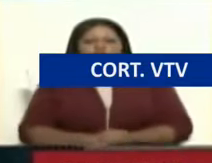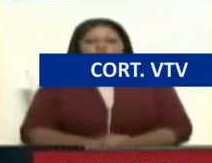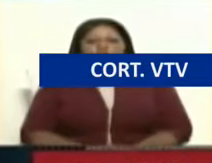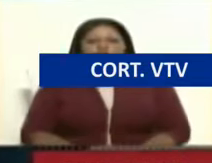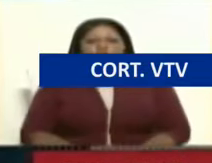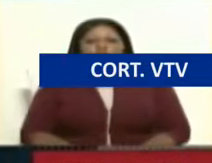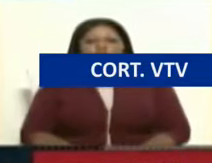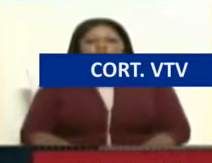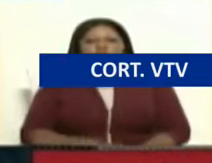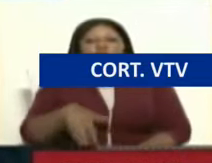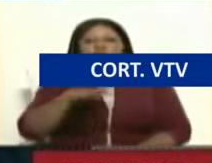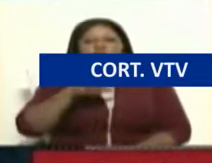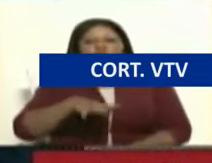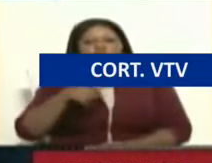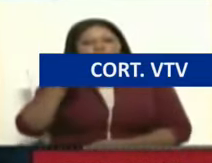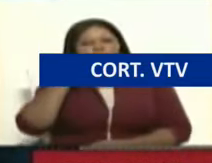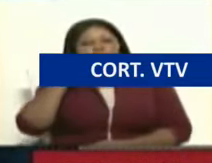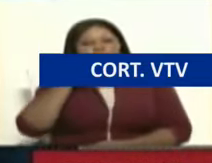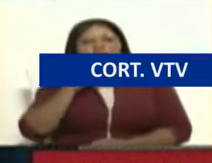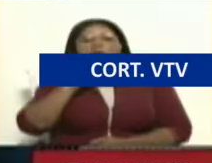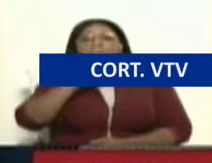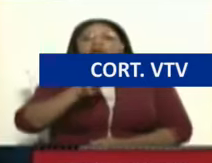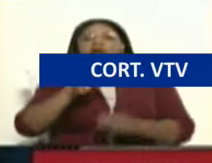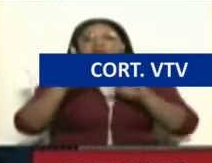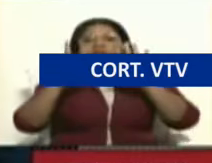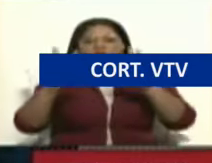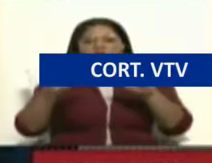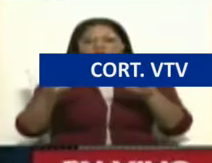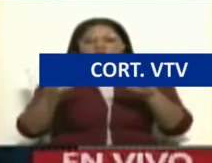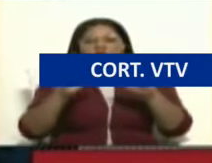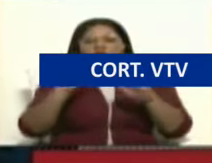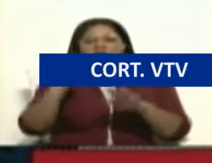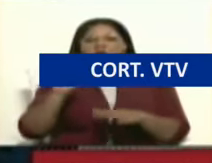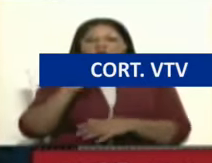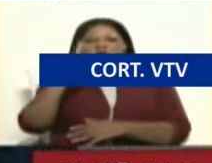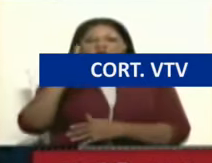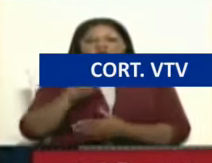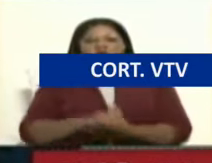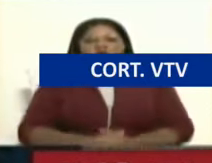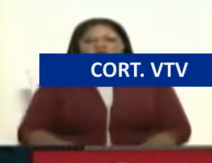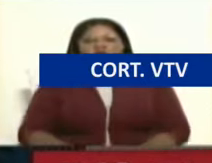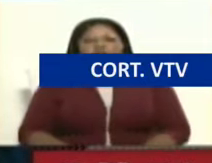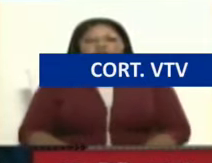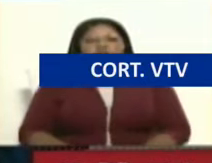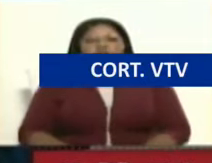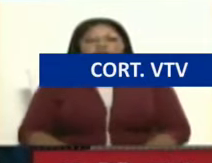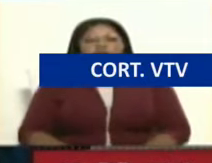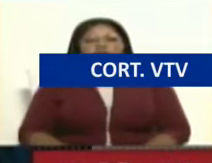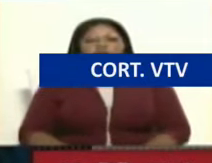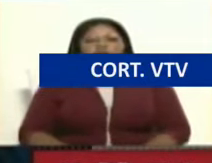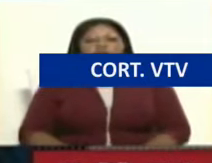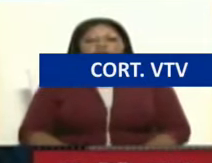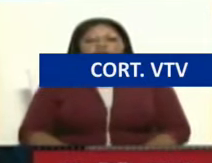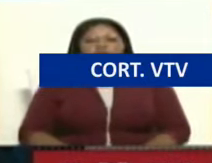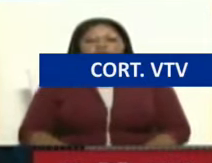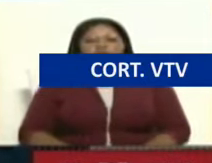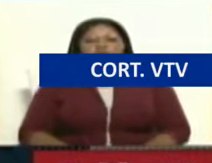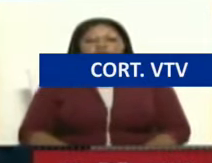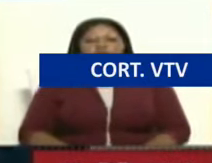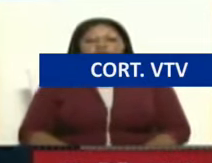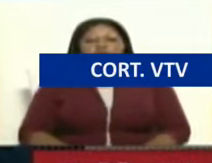proceso electoral, que es un proceso donde está pendiente todo el mundo del 28 de julio.